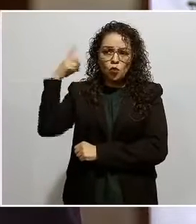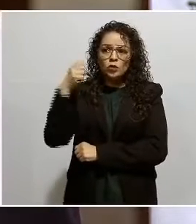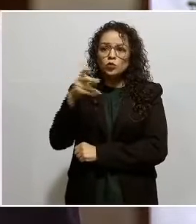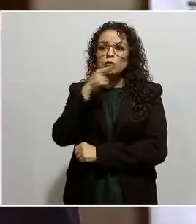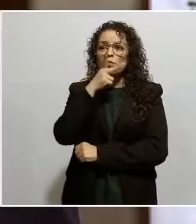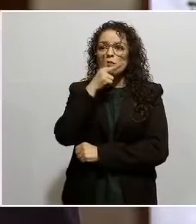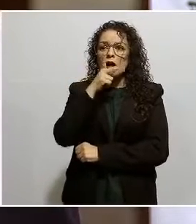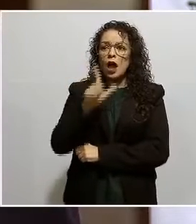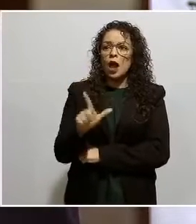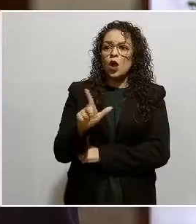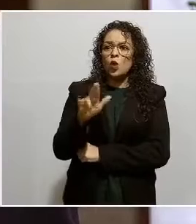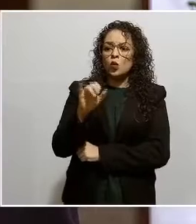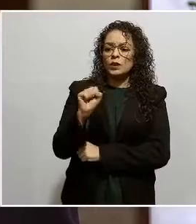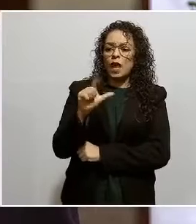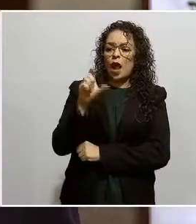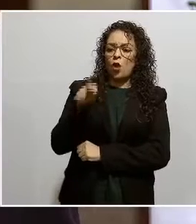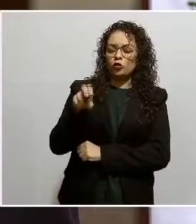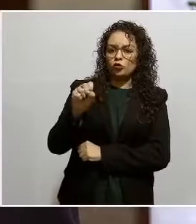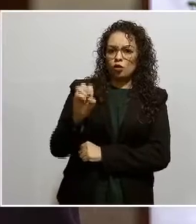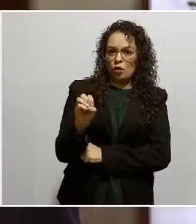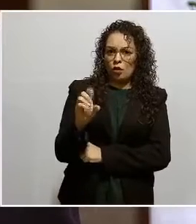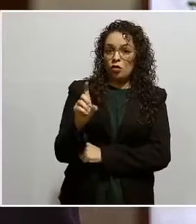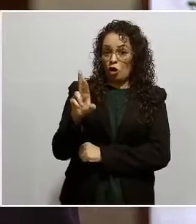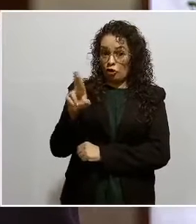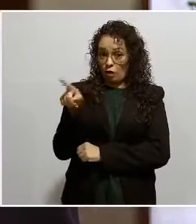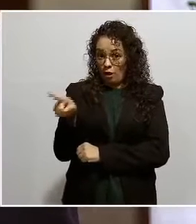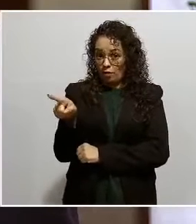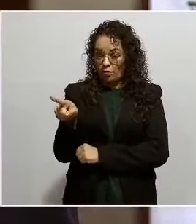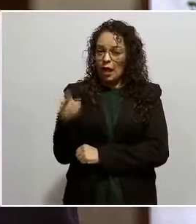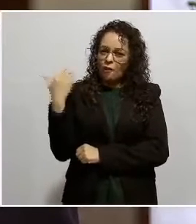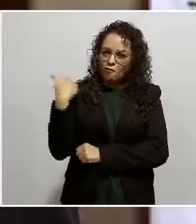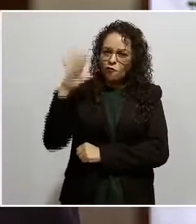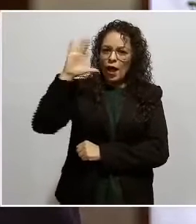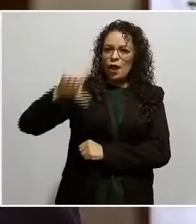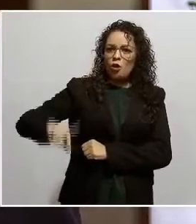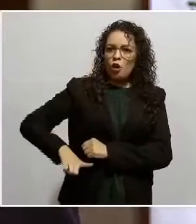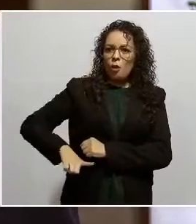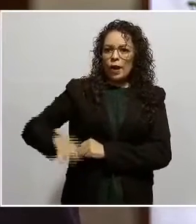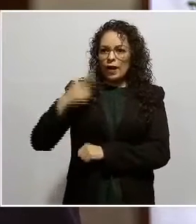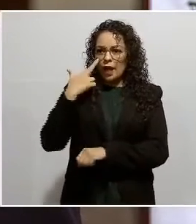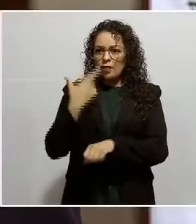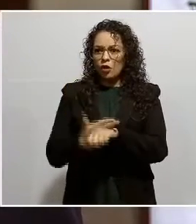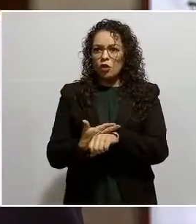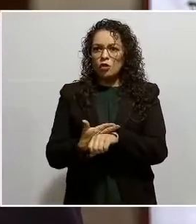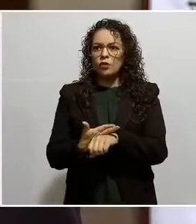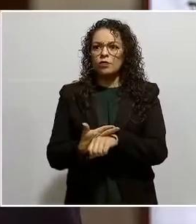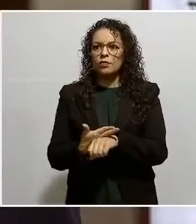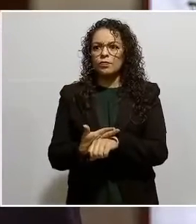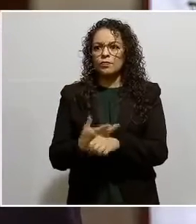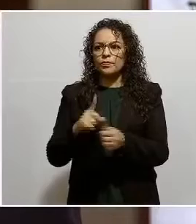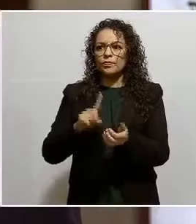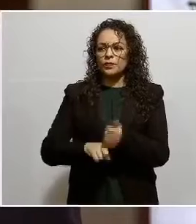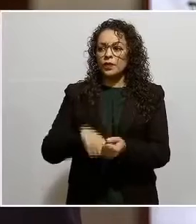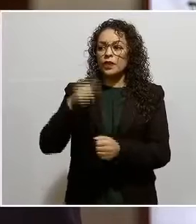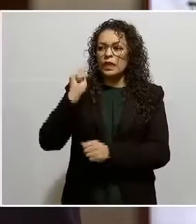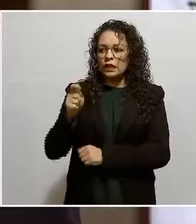doctor Luis Alonso, llegó a ser gobernador al triunfo de